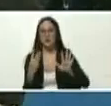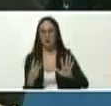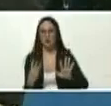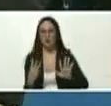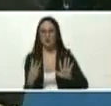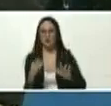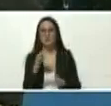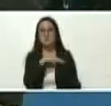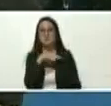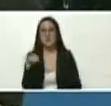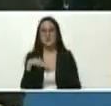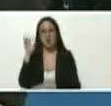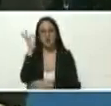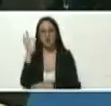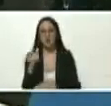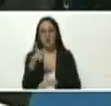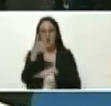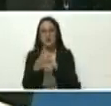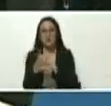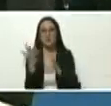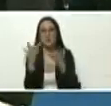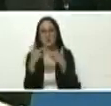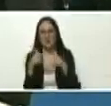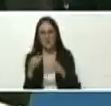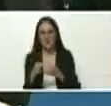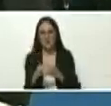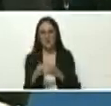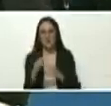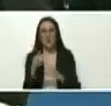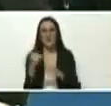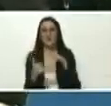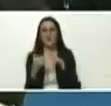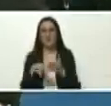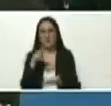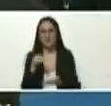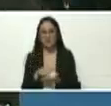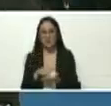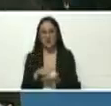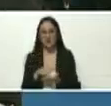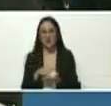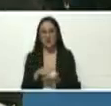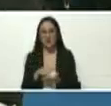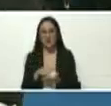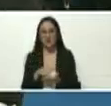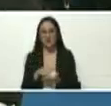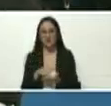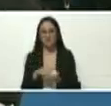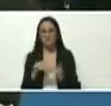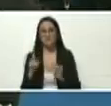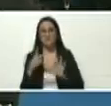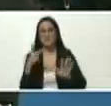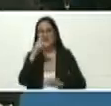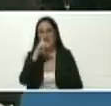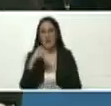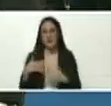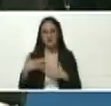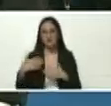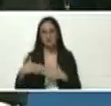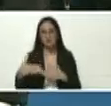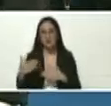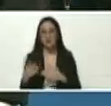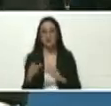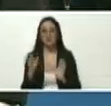fue miembro del Consejo Directivo y Administrativo del Instituto Nacional de Canalizaciones. 17 años más tarde